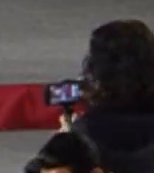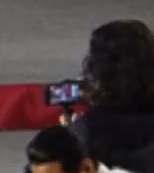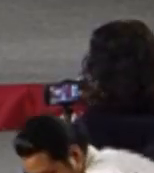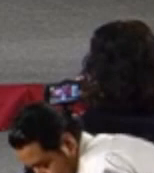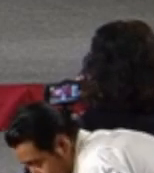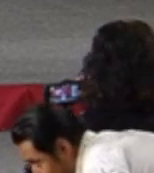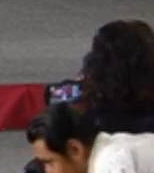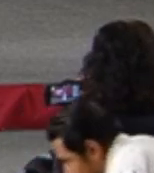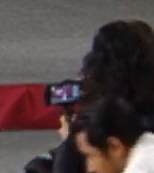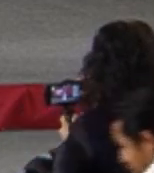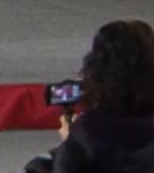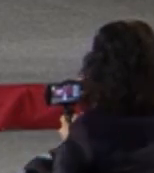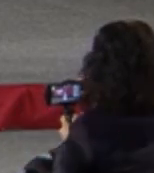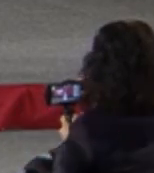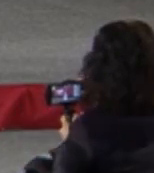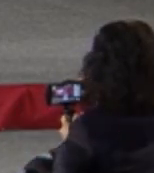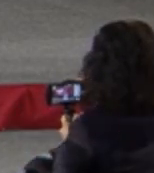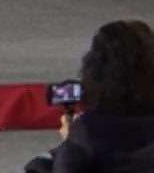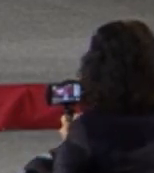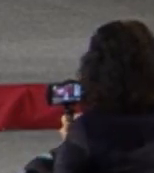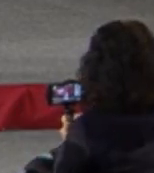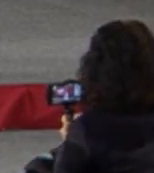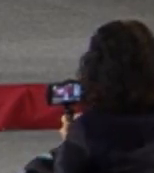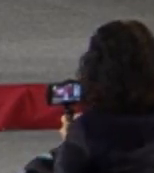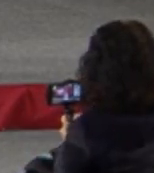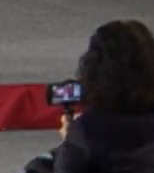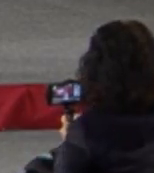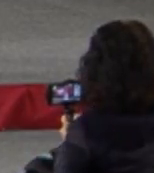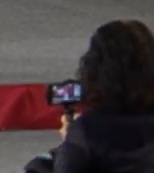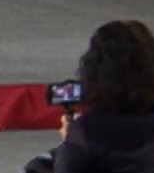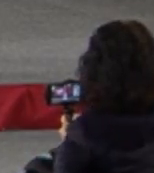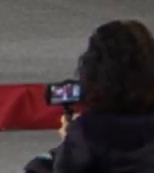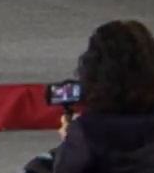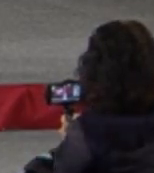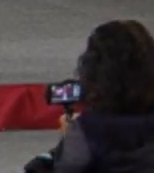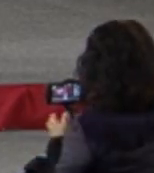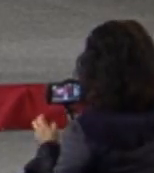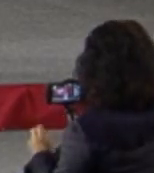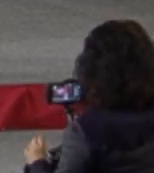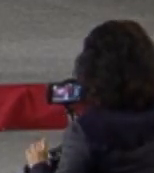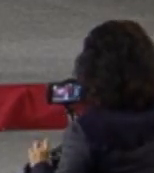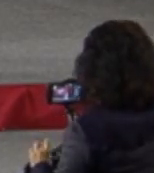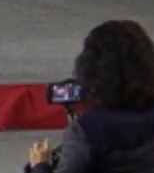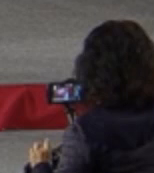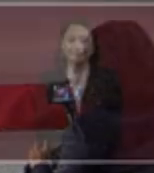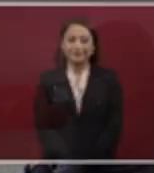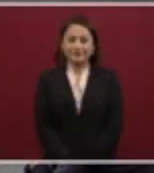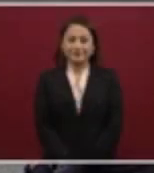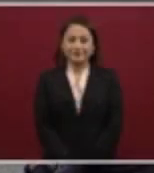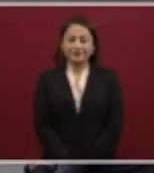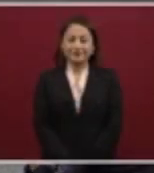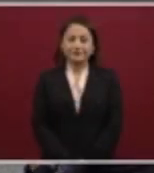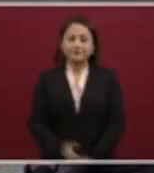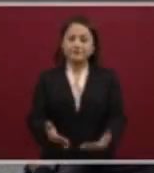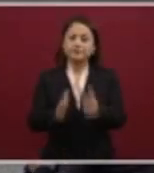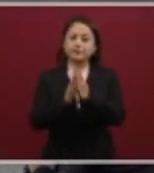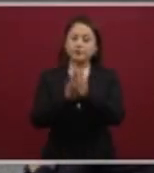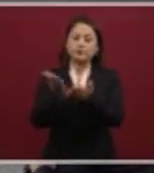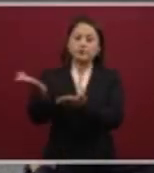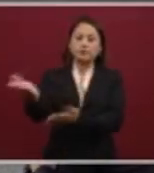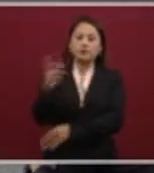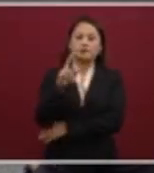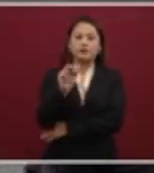buena su reflexión. Vamos a que tome la palabra Rafael Herrera, que también